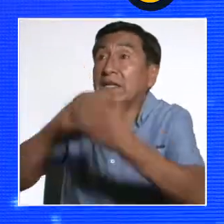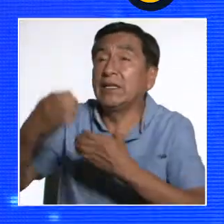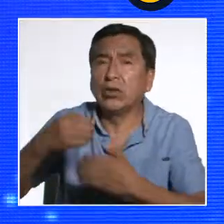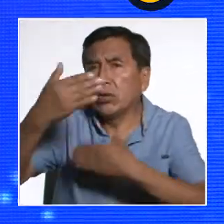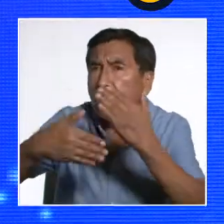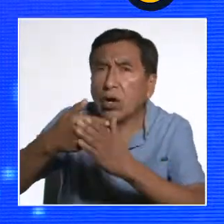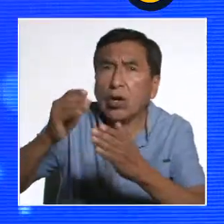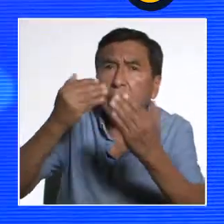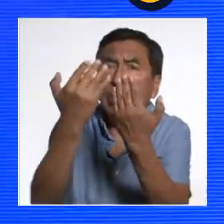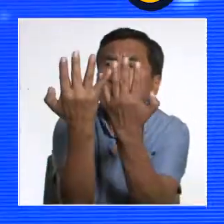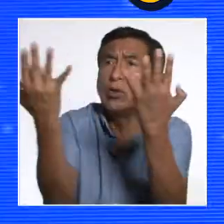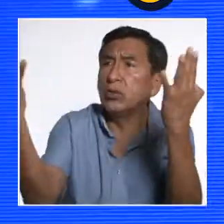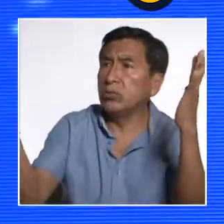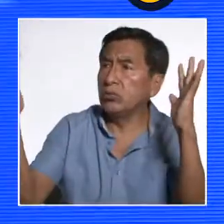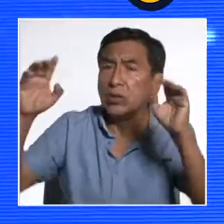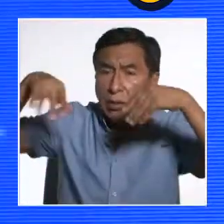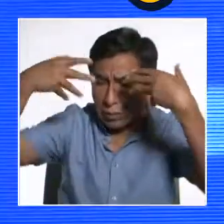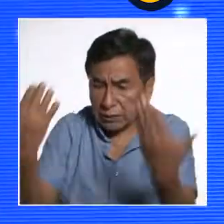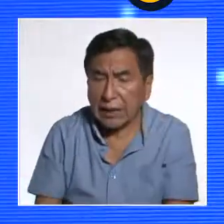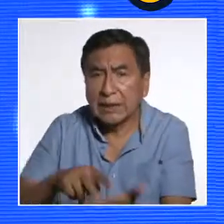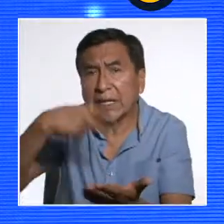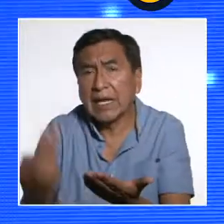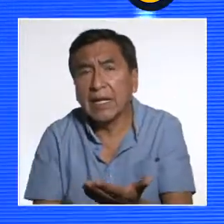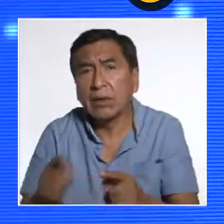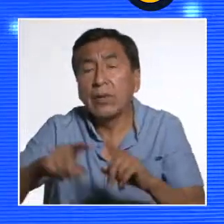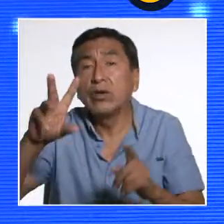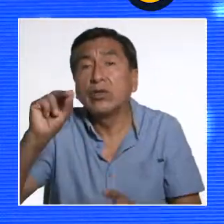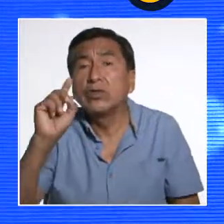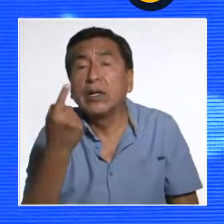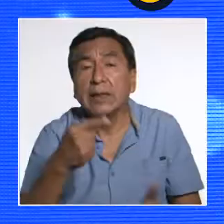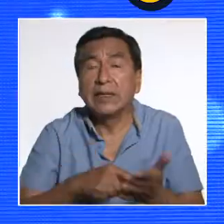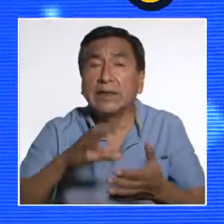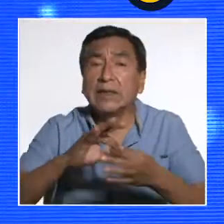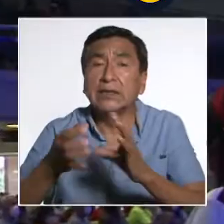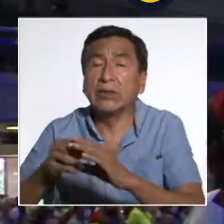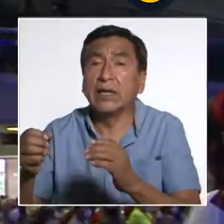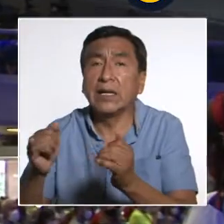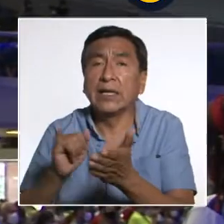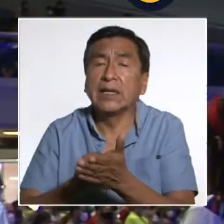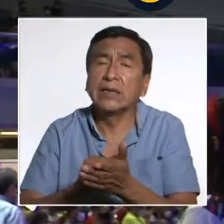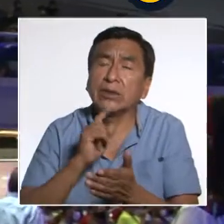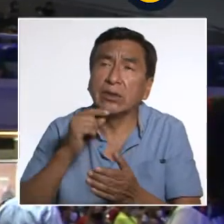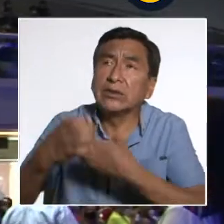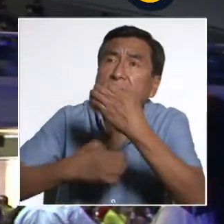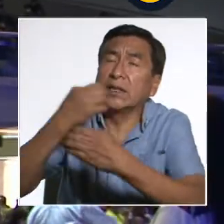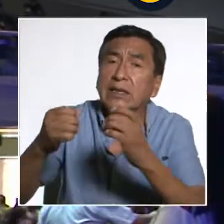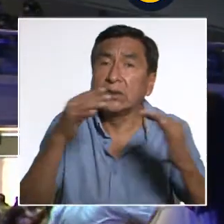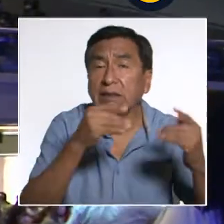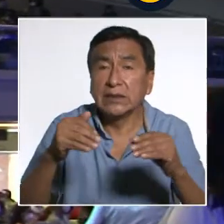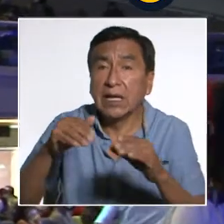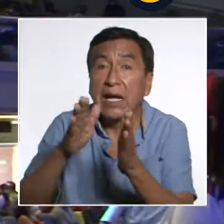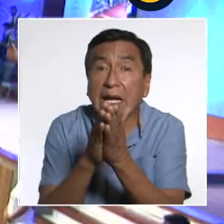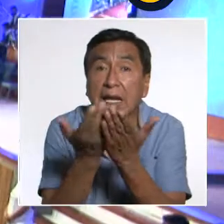derribaron. Pero no es solamente esta, no es solamente esta historia la que tiene que ver con los gritos de guerra. El libro de